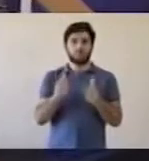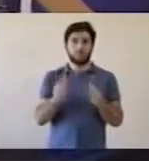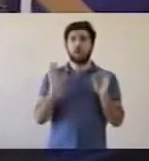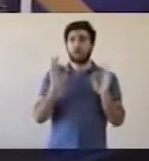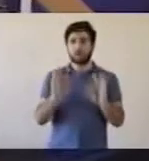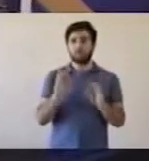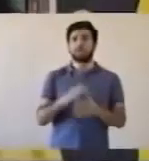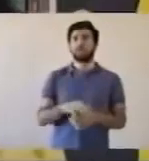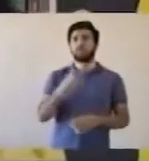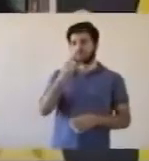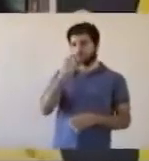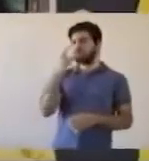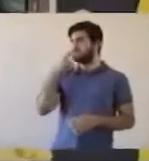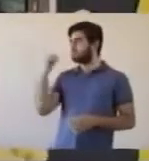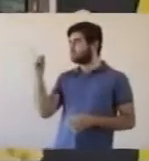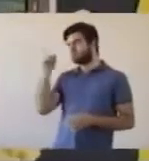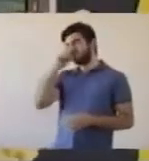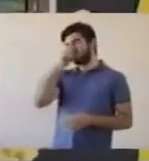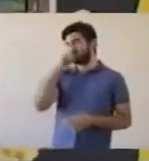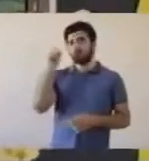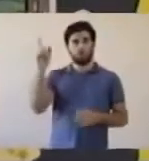Gallina.